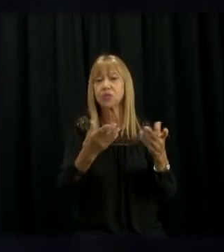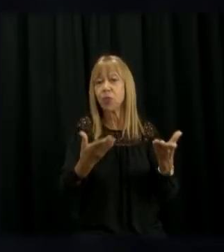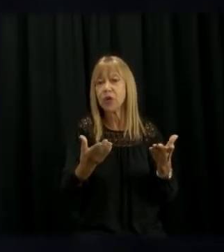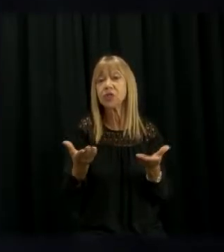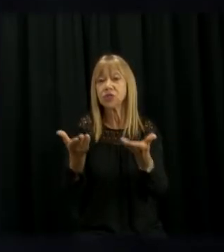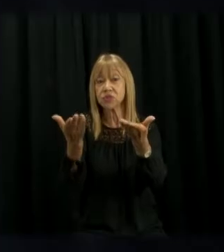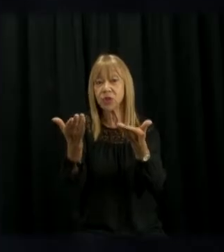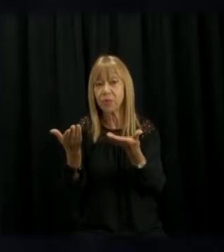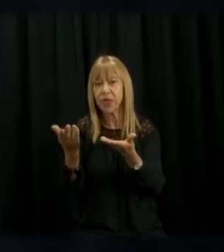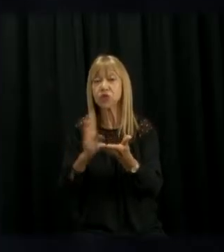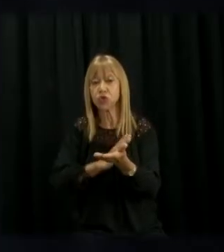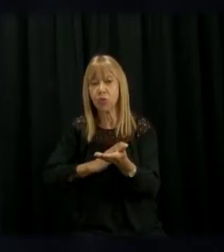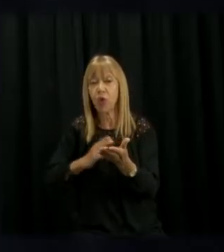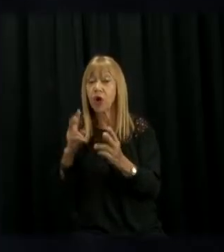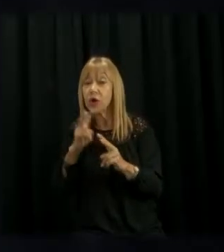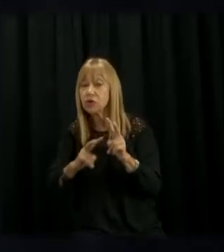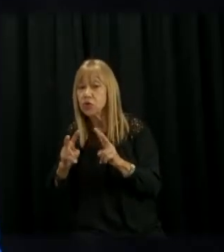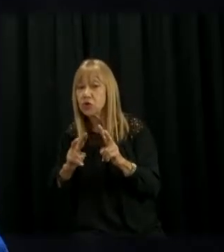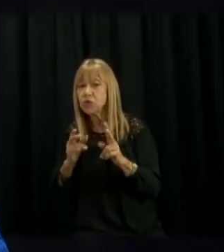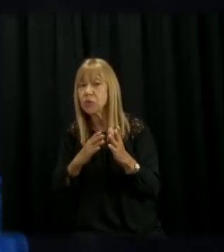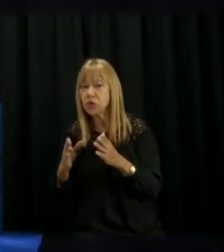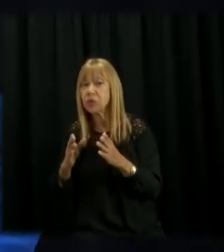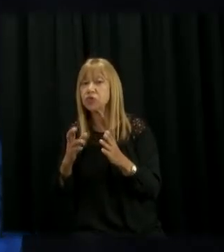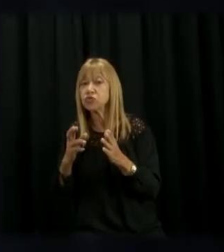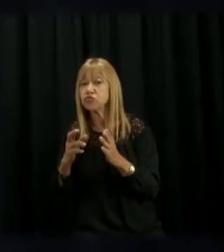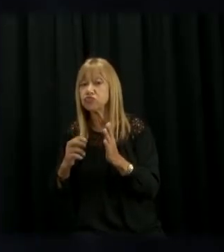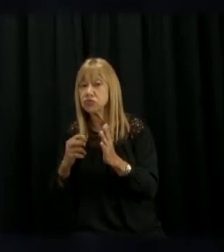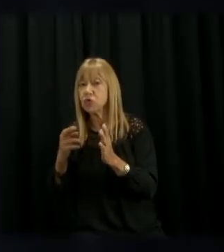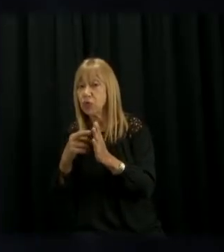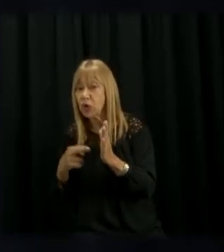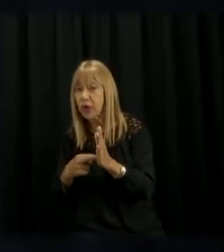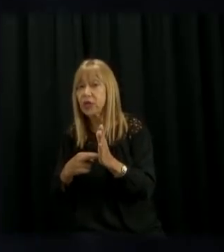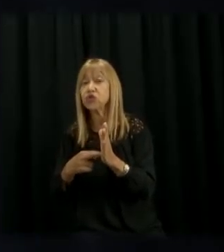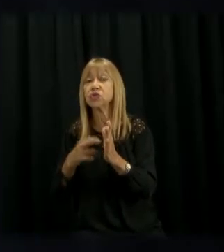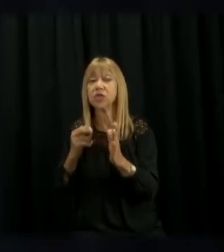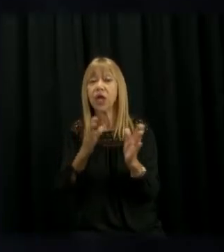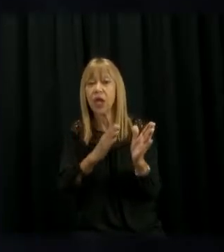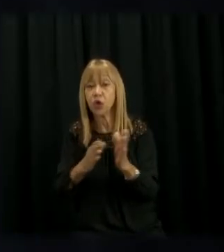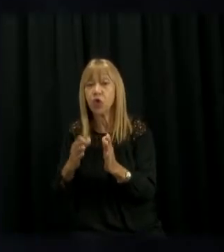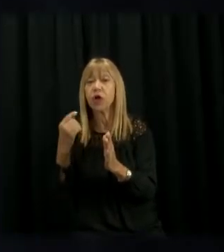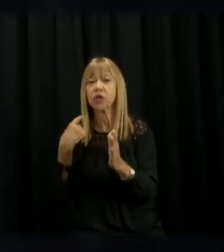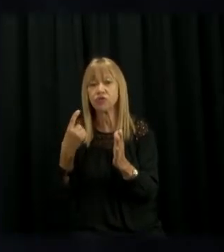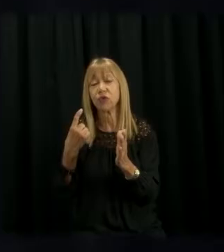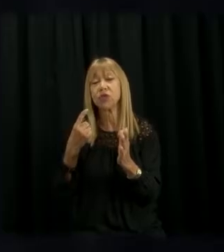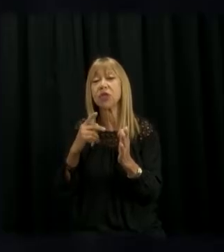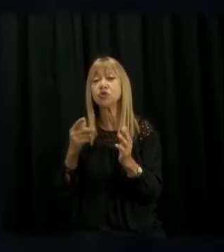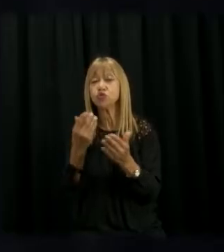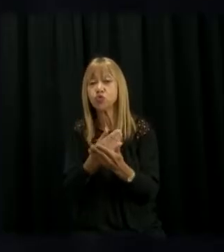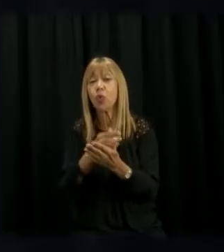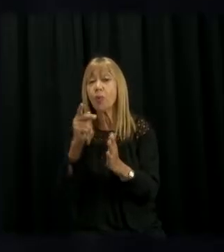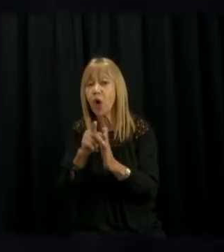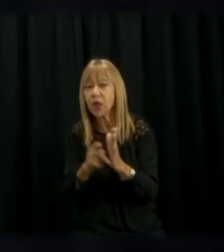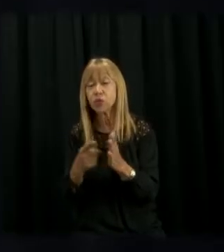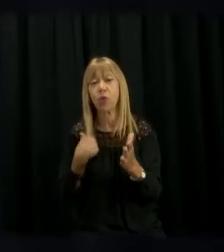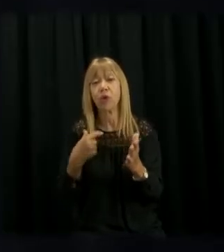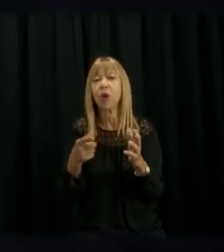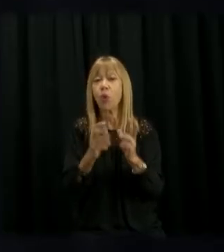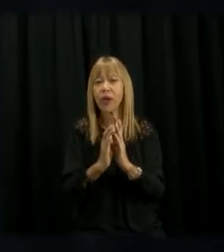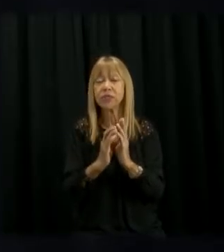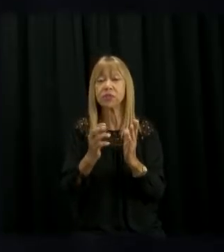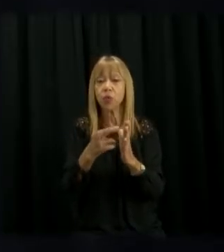en Asuntos Administrativos, que van con las reglas, regulaciones y las órdenes de esta